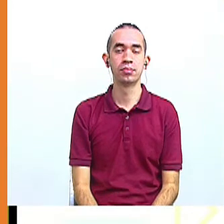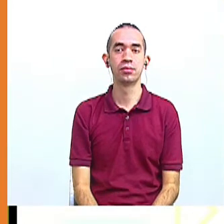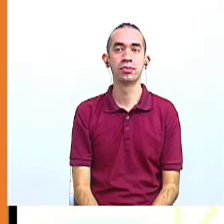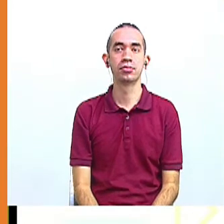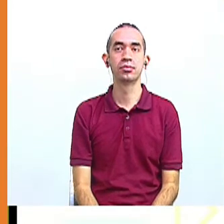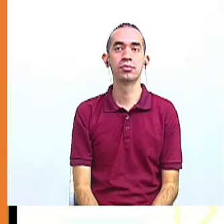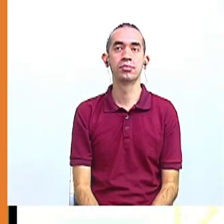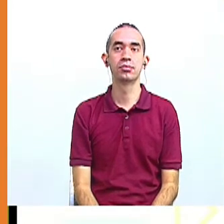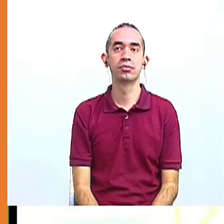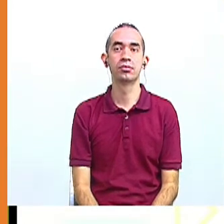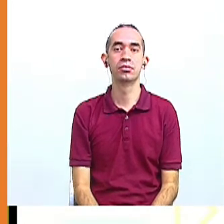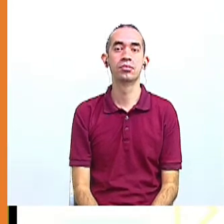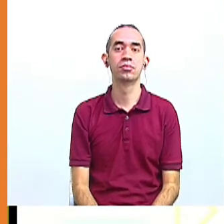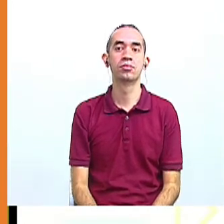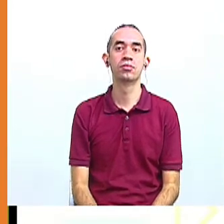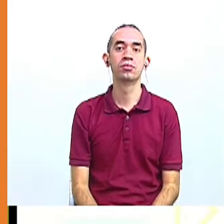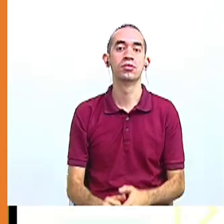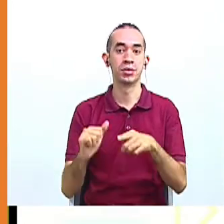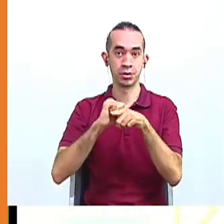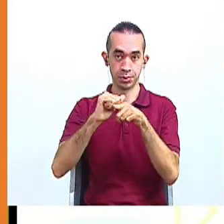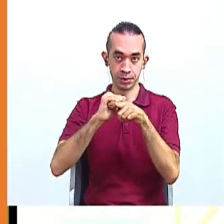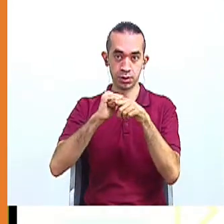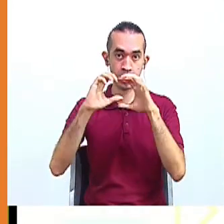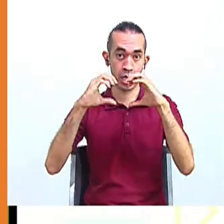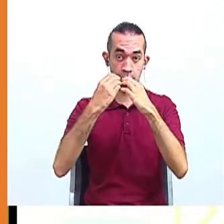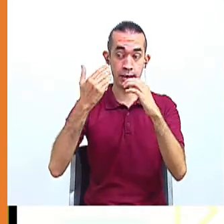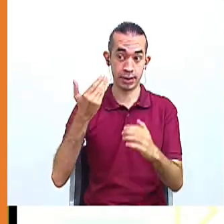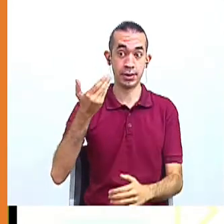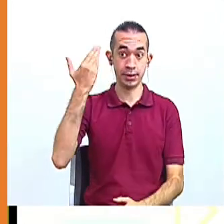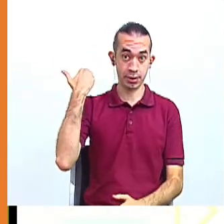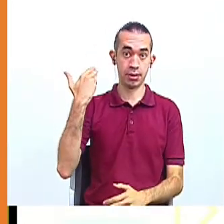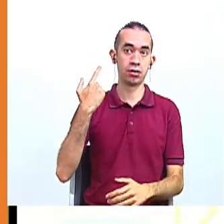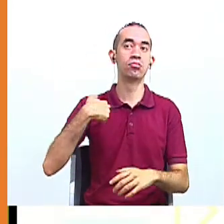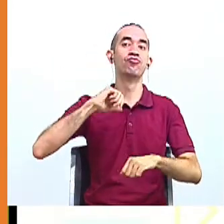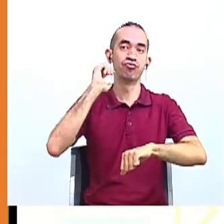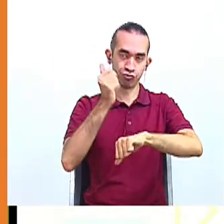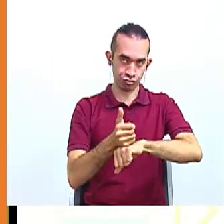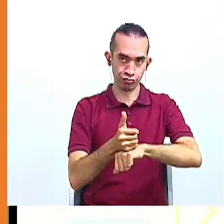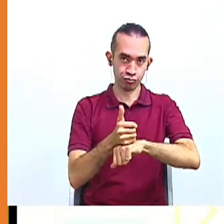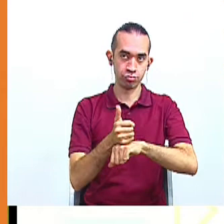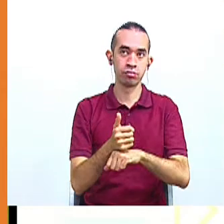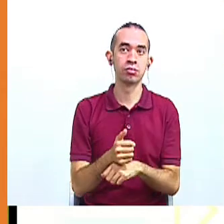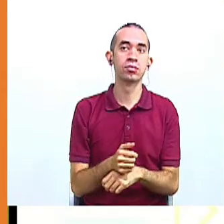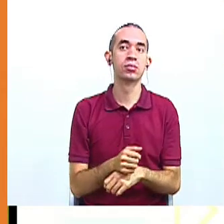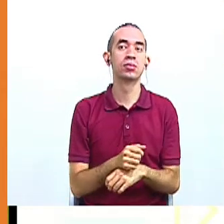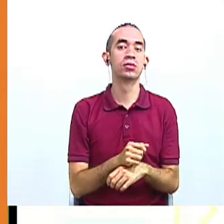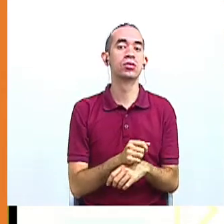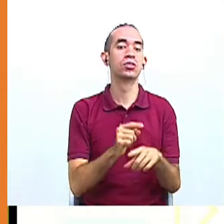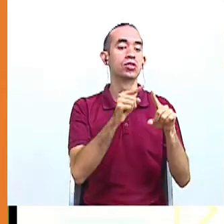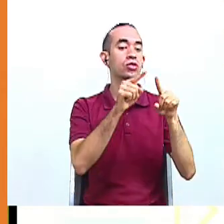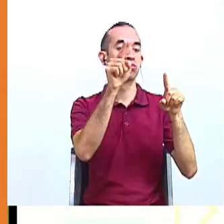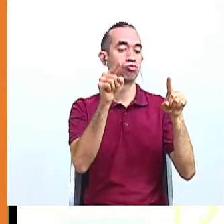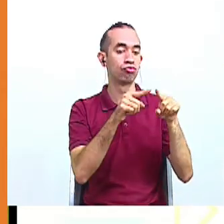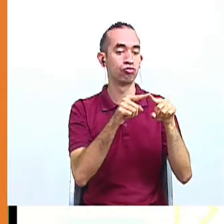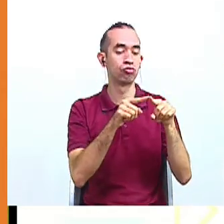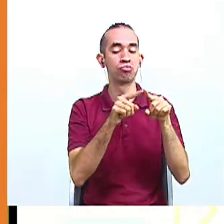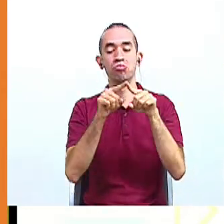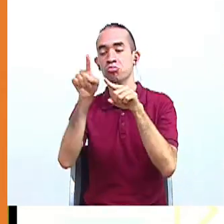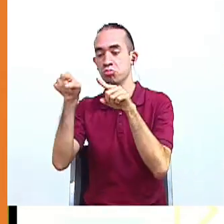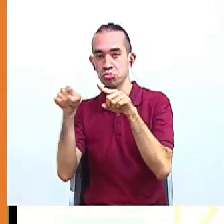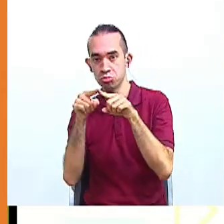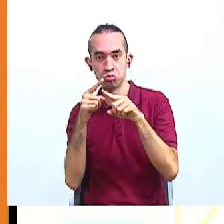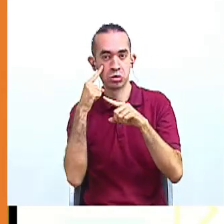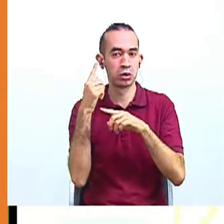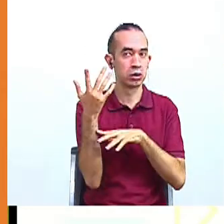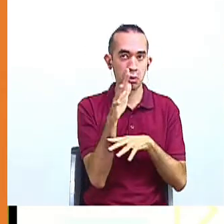Vamos a iniciar nuestro repaso. La clase anterior definimos que dos figuras son semejantes